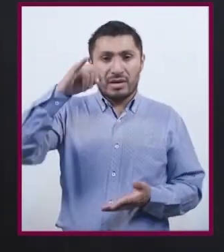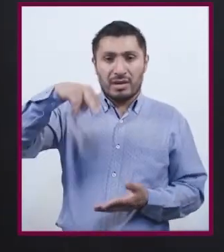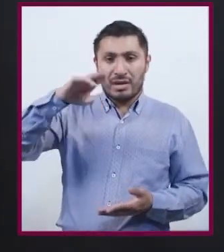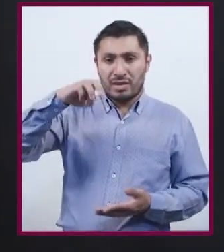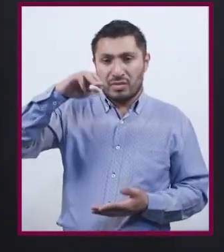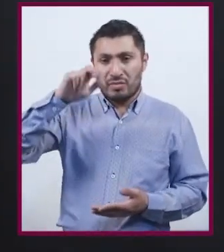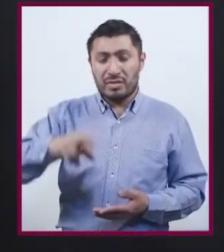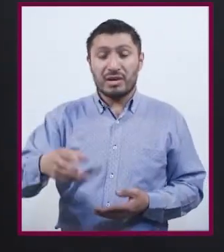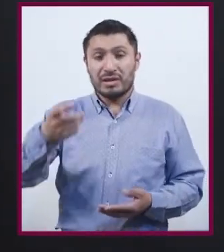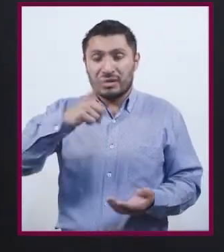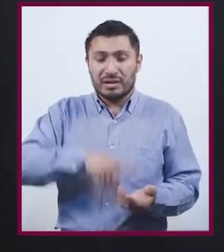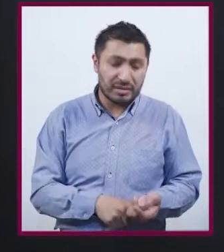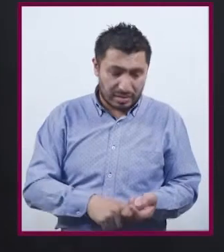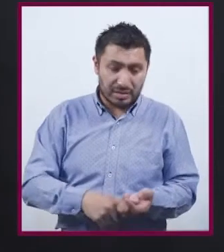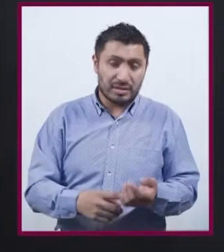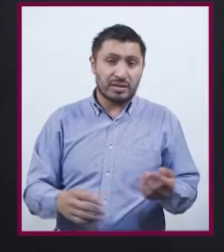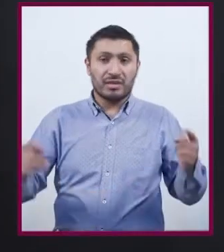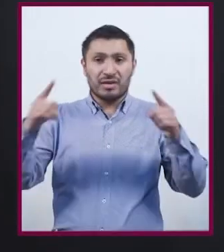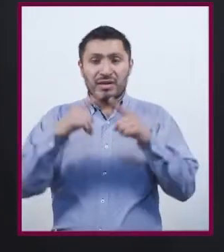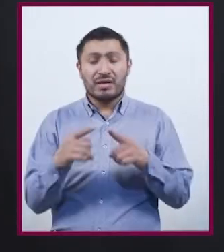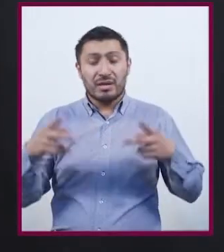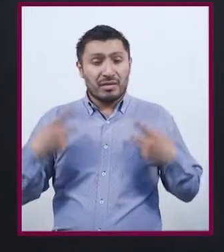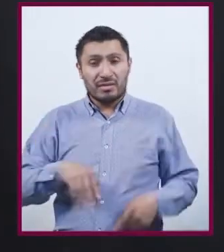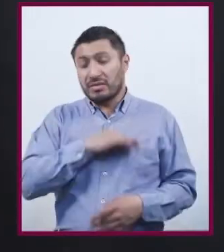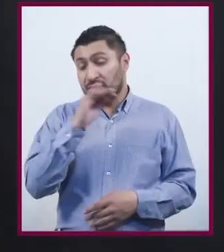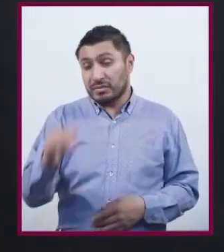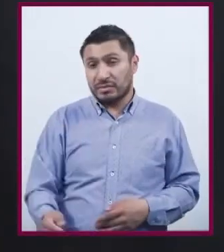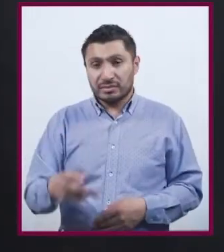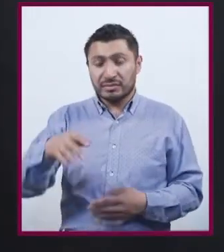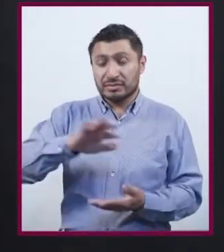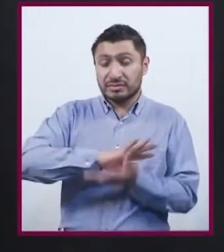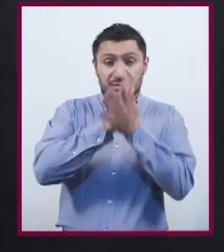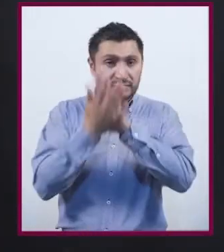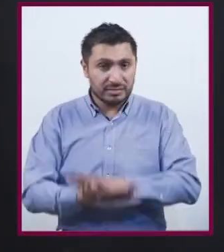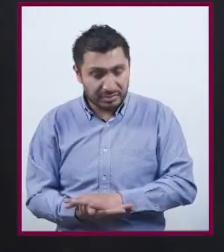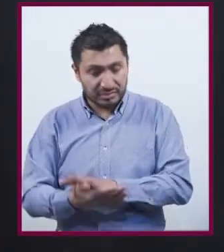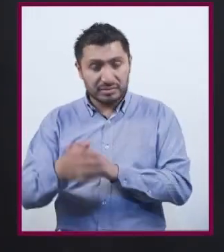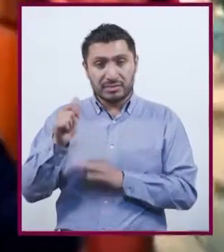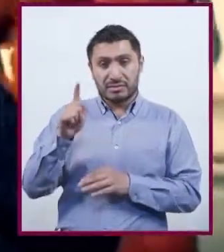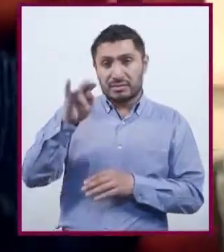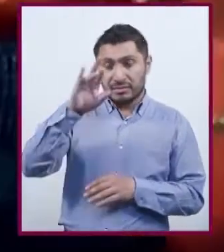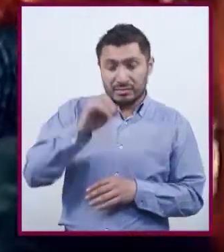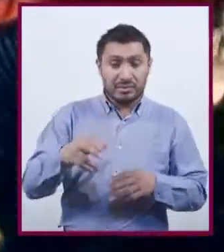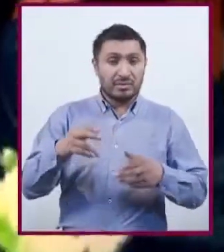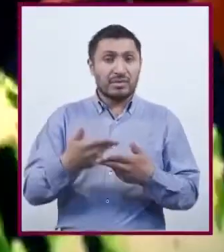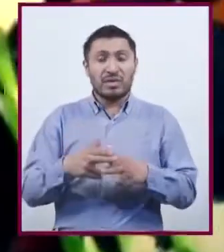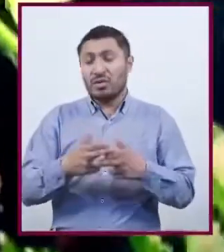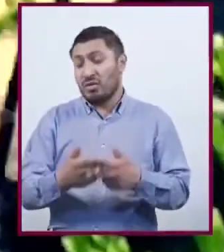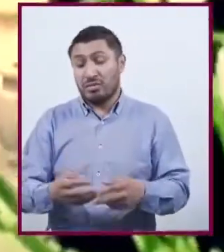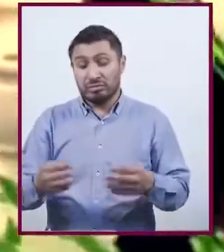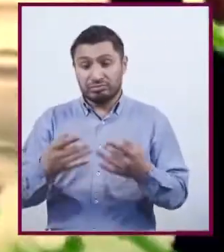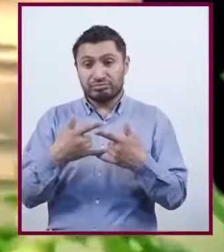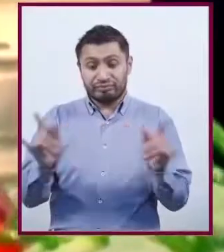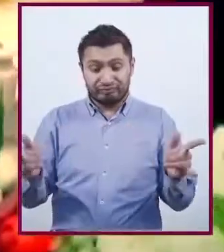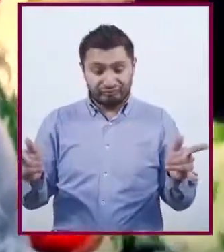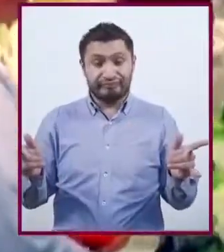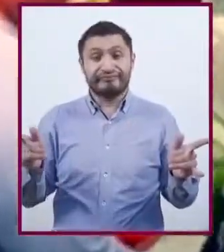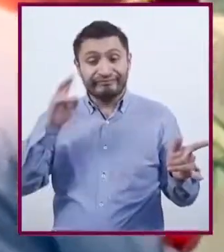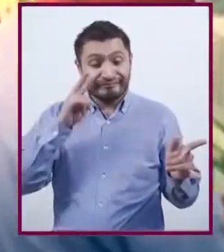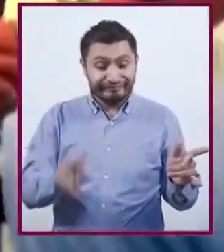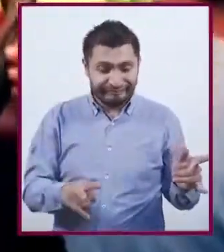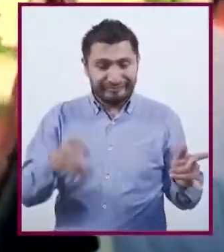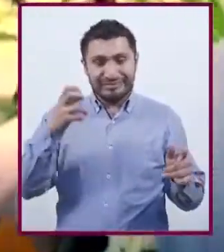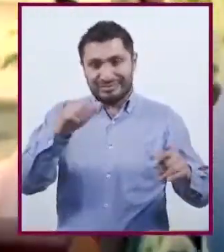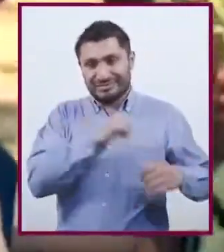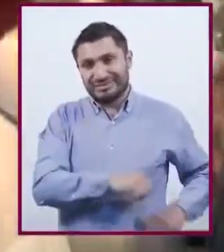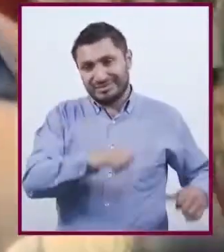templo, mientras que el atrio se convertía en una exposición de huesos y sepulcros abiertos. Por tal razón, la autoridad municipal y el